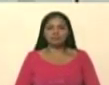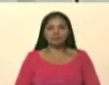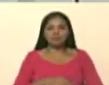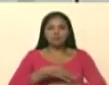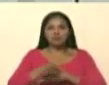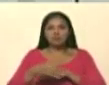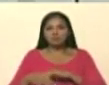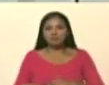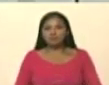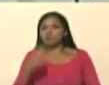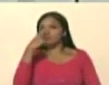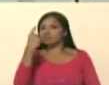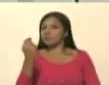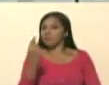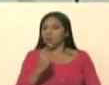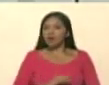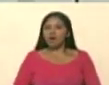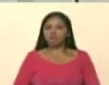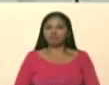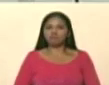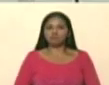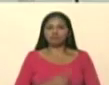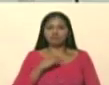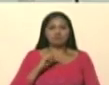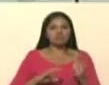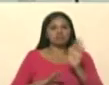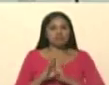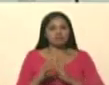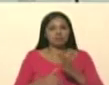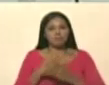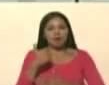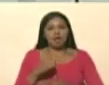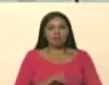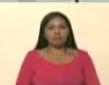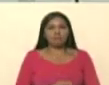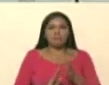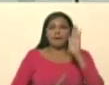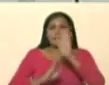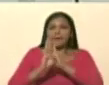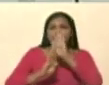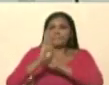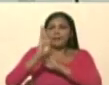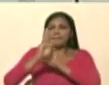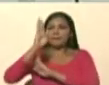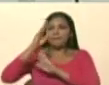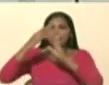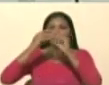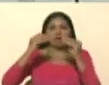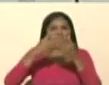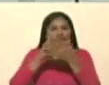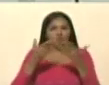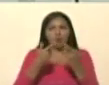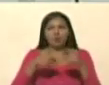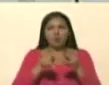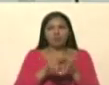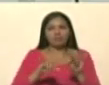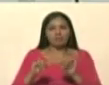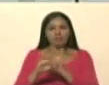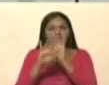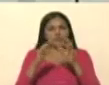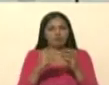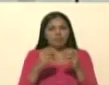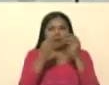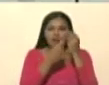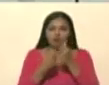zamora creciendo creciendo creciendo en todos los aspectos de nuestra